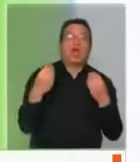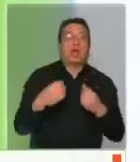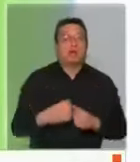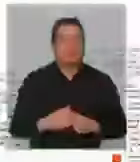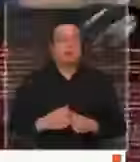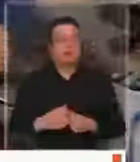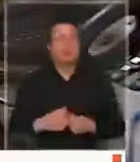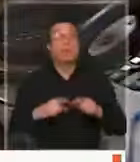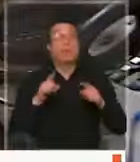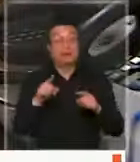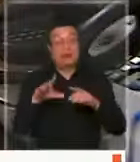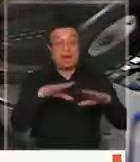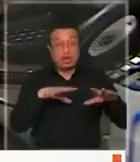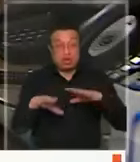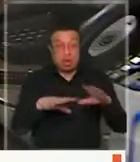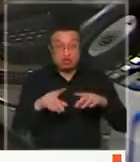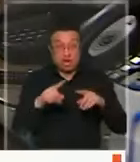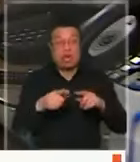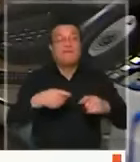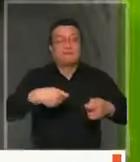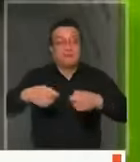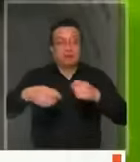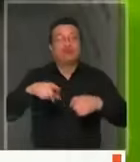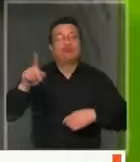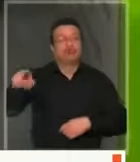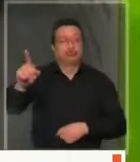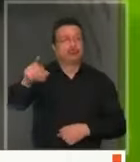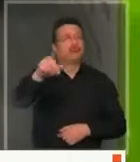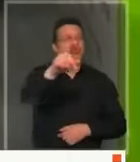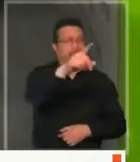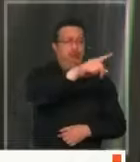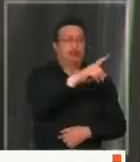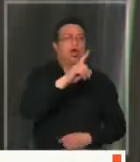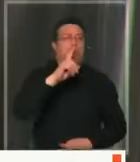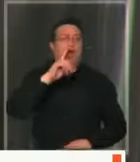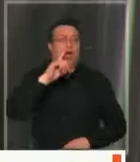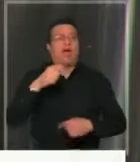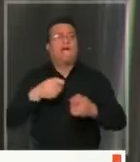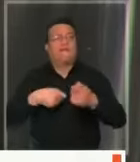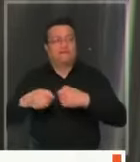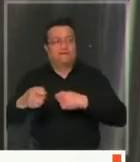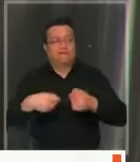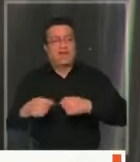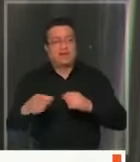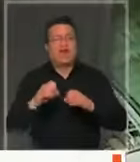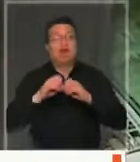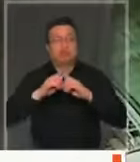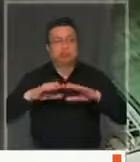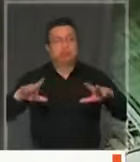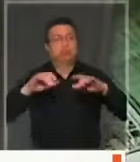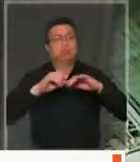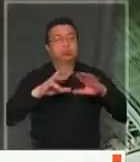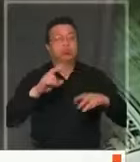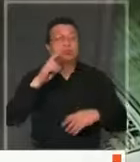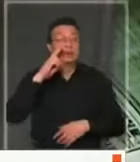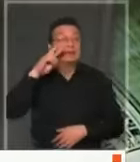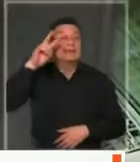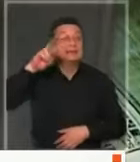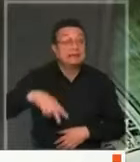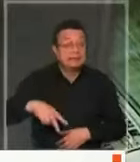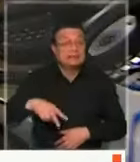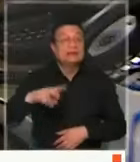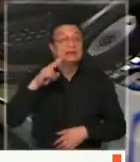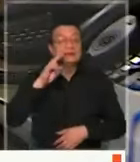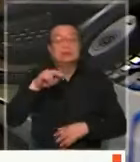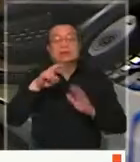productos están en el mercado ya. Se venden y se expenden sin los